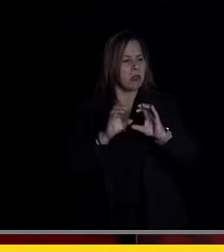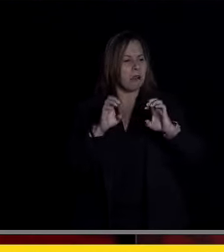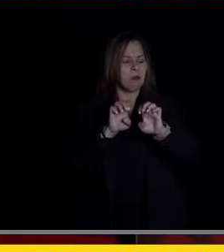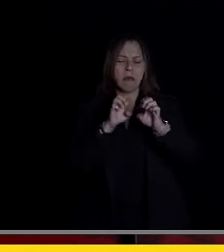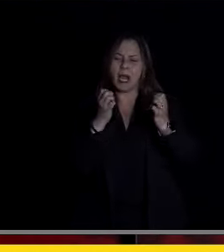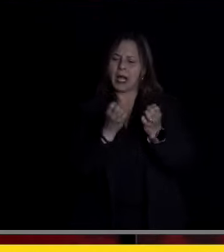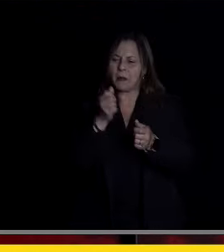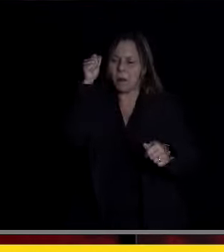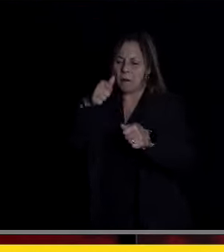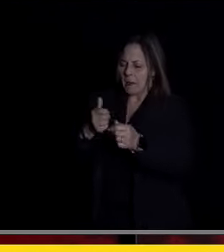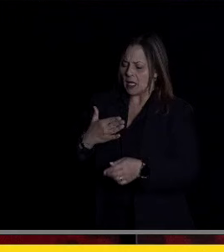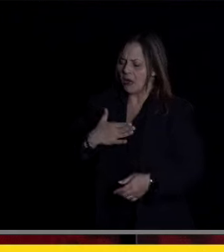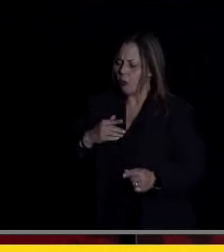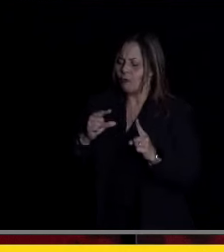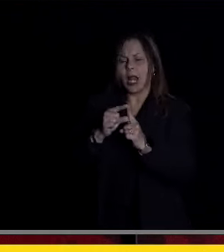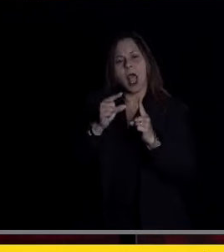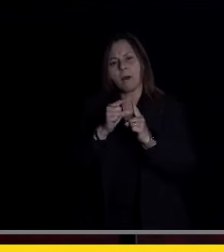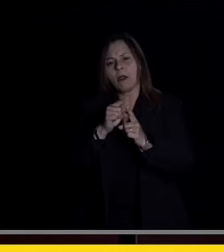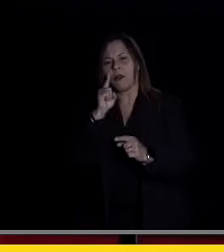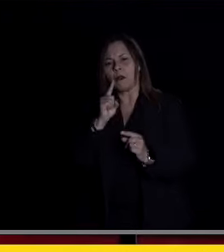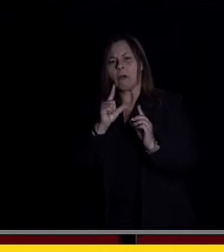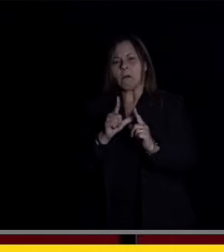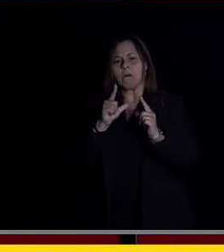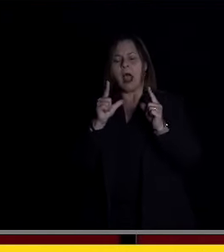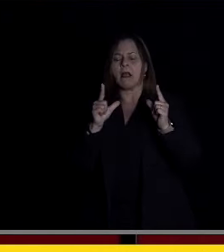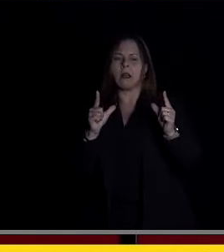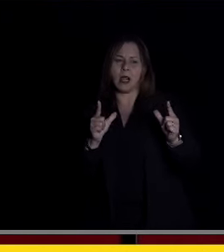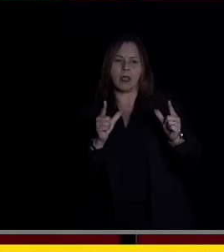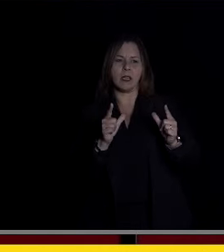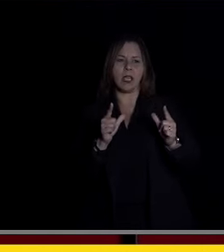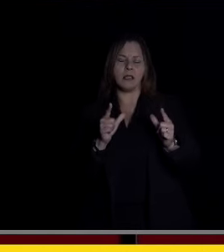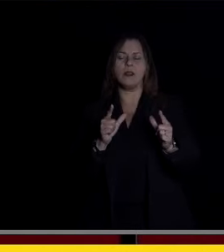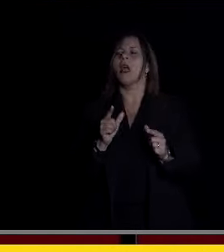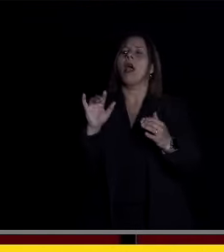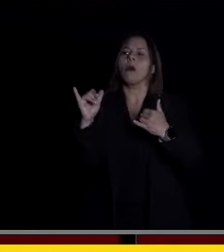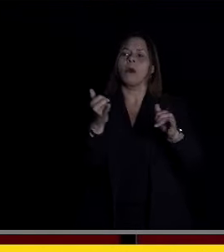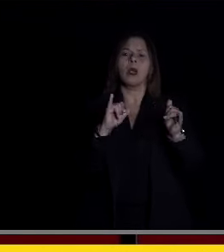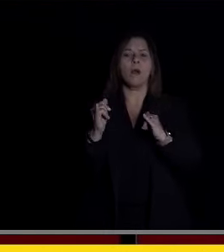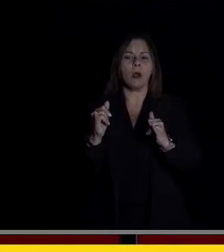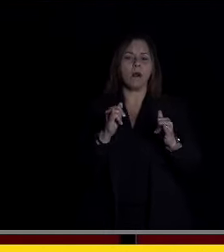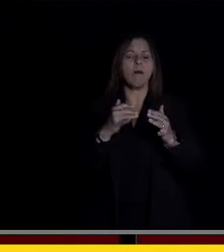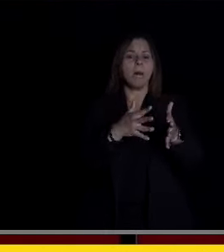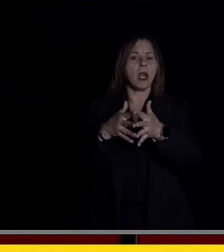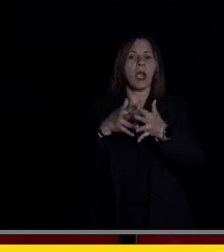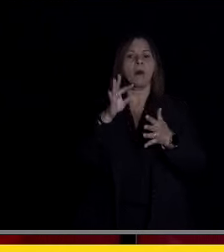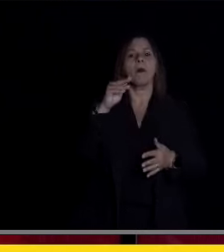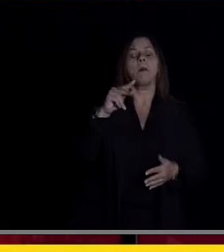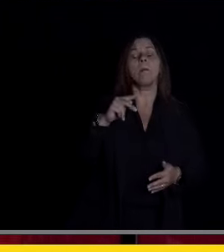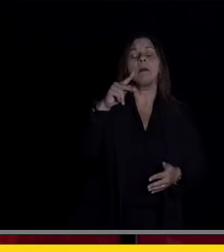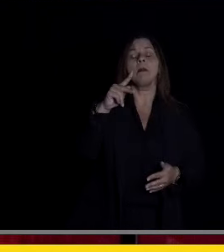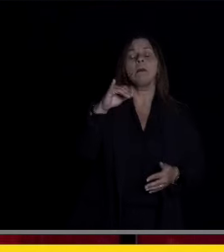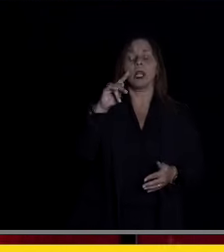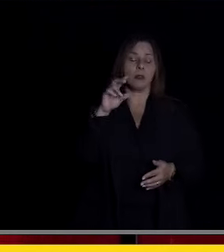recordar las palabras de uno de los más grandes dirigentes del fútbol americano, Vince Lombardi. Decía así: